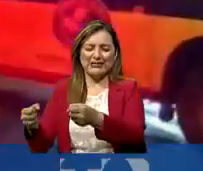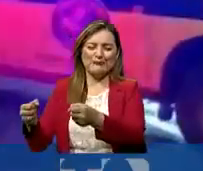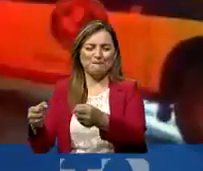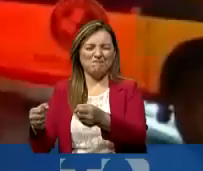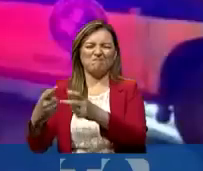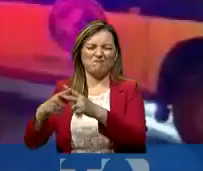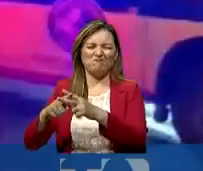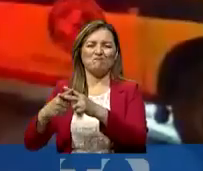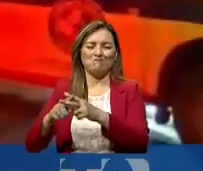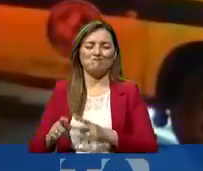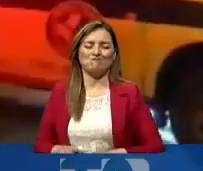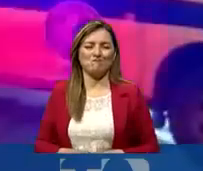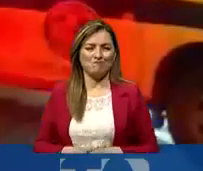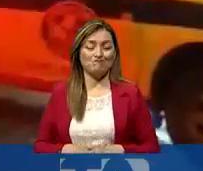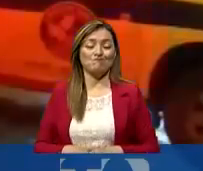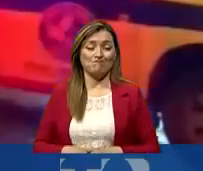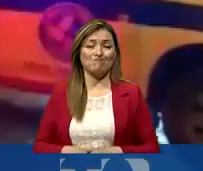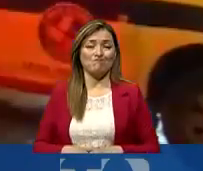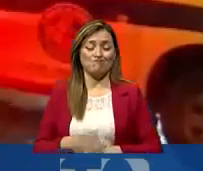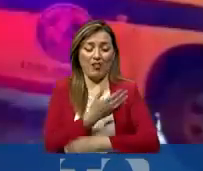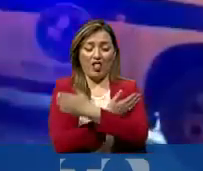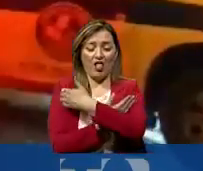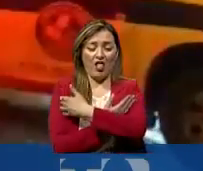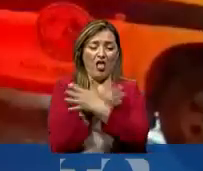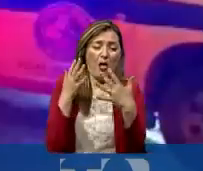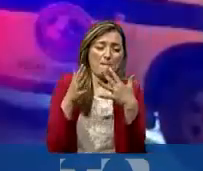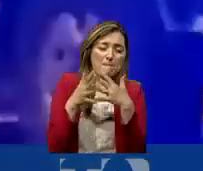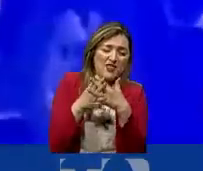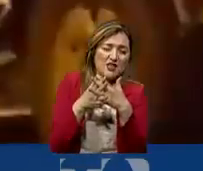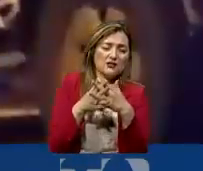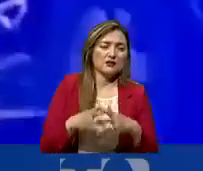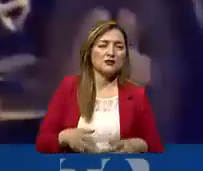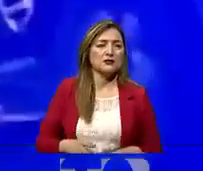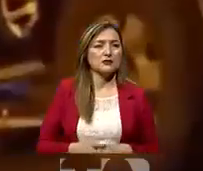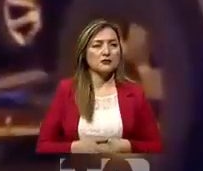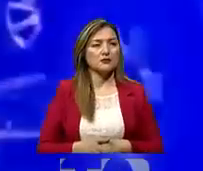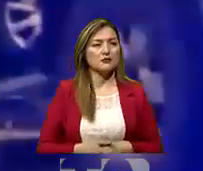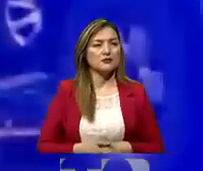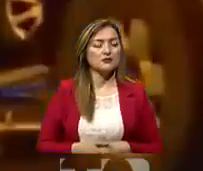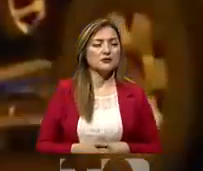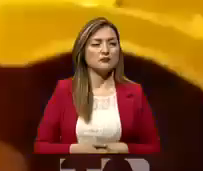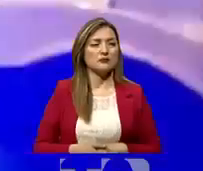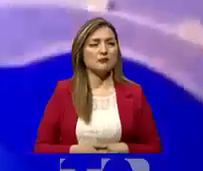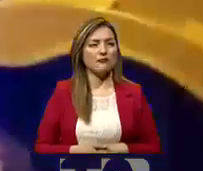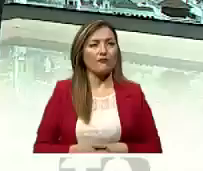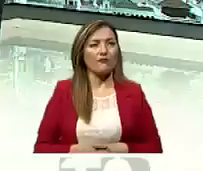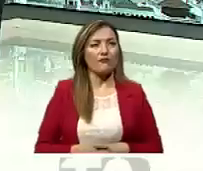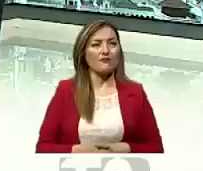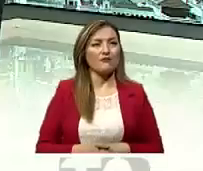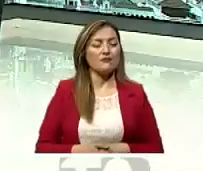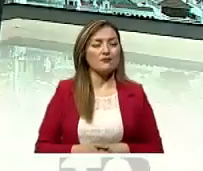para liberar las extremidades que se encontraban aprisionadas en los hierros retorcidos. En Cuenca, Iván Rodríguez, 24